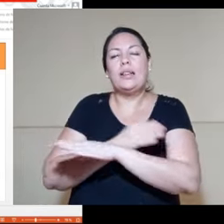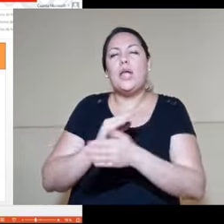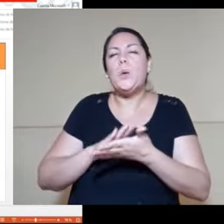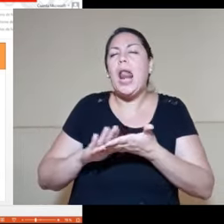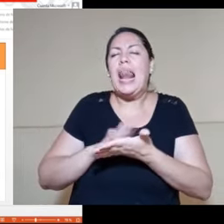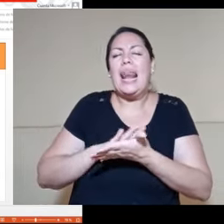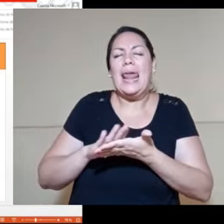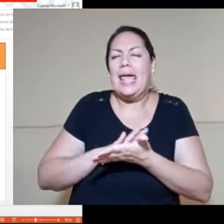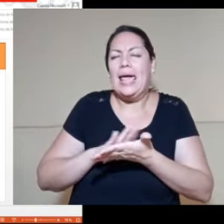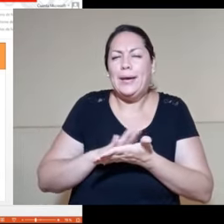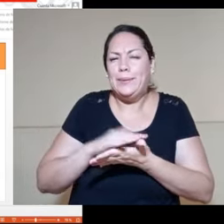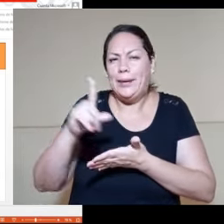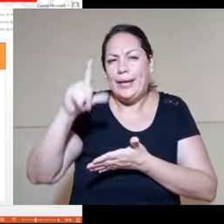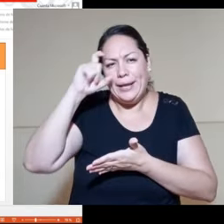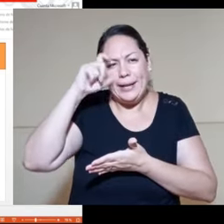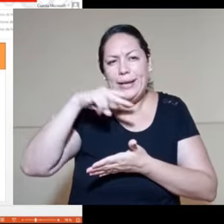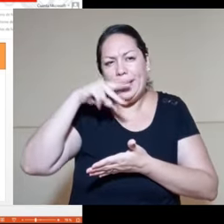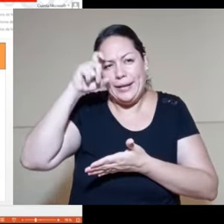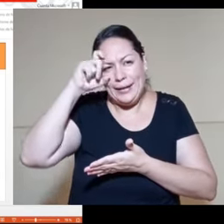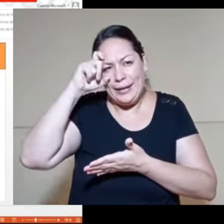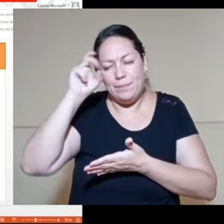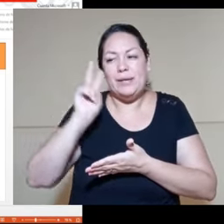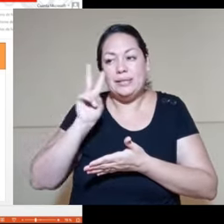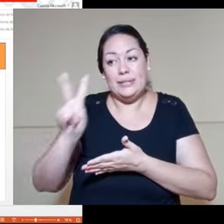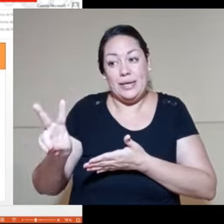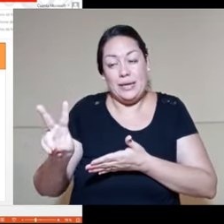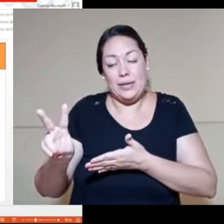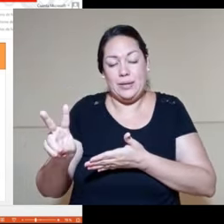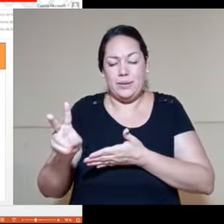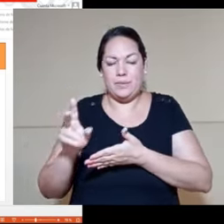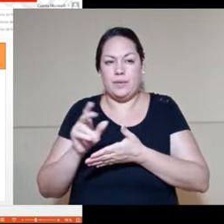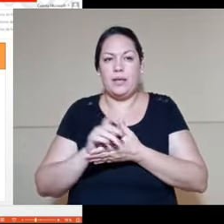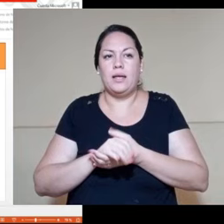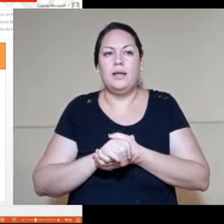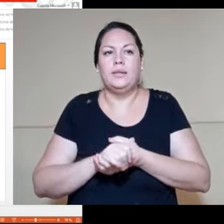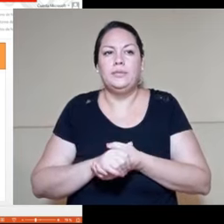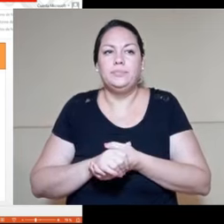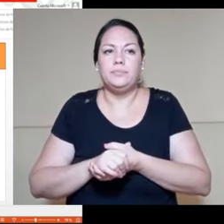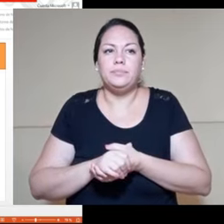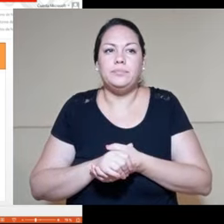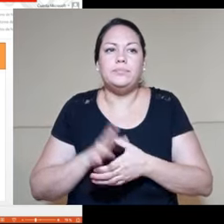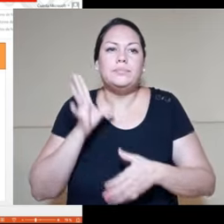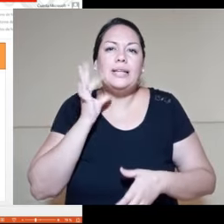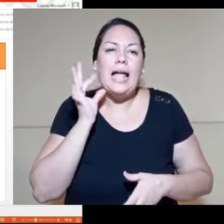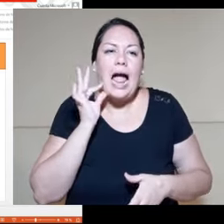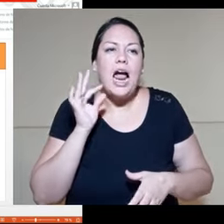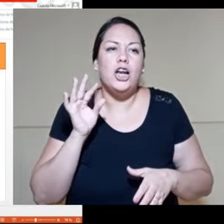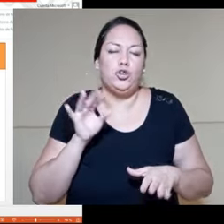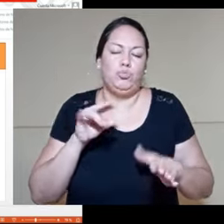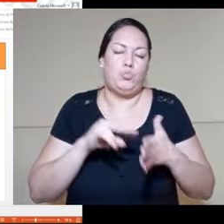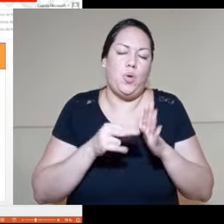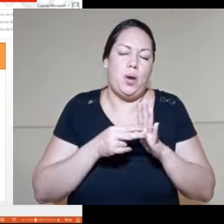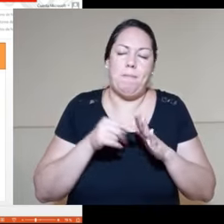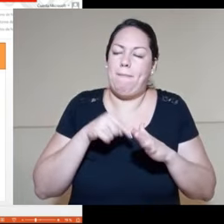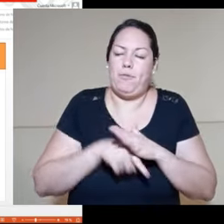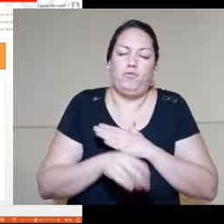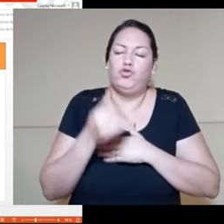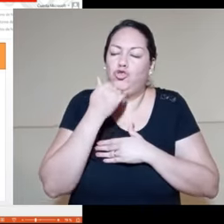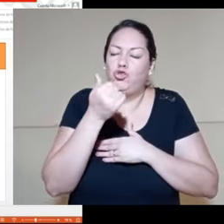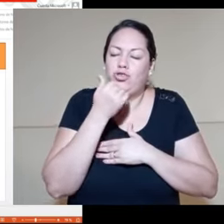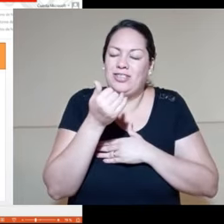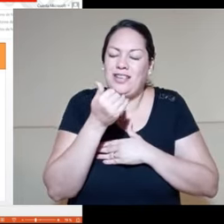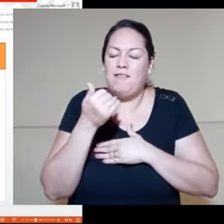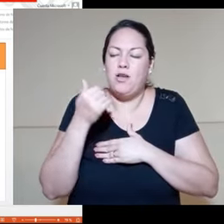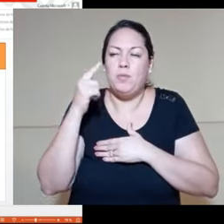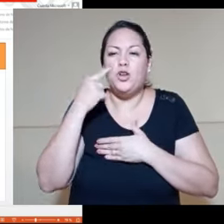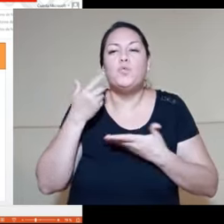muy leve y solo aparece, por ejemplo, tardíamente, se manifiesta, ya indudablemente lo debe tener por algo, no